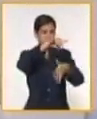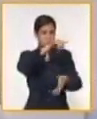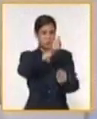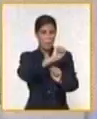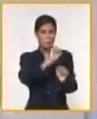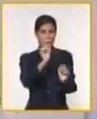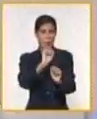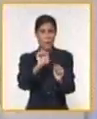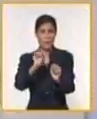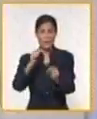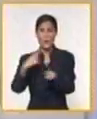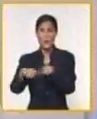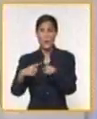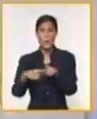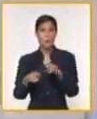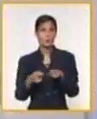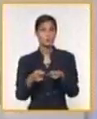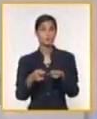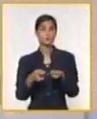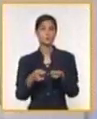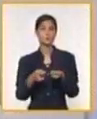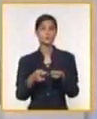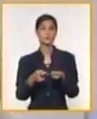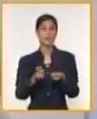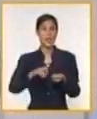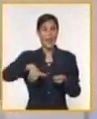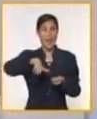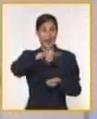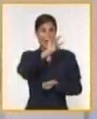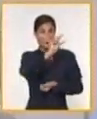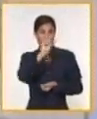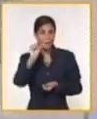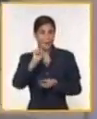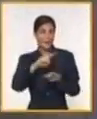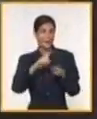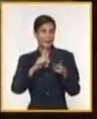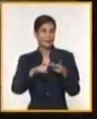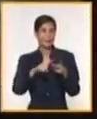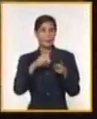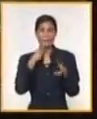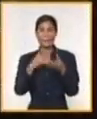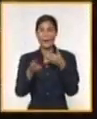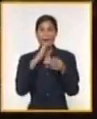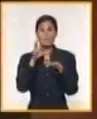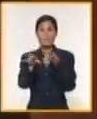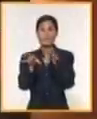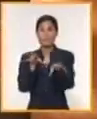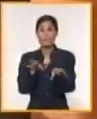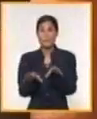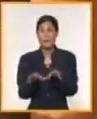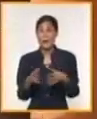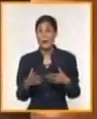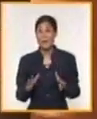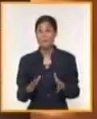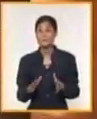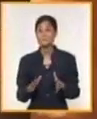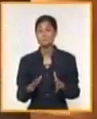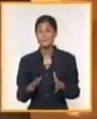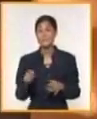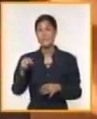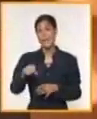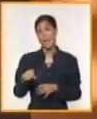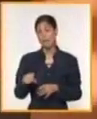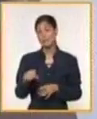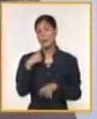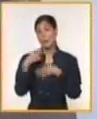en Haifa, en el aeropuerto. Bueno, los aeropuertos vamos a seguir hablando después sobre este